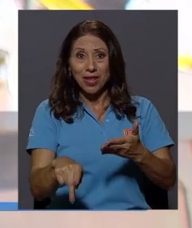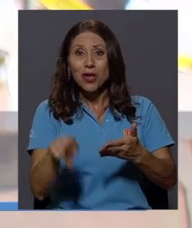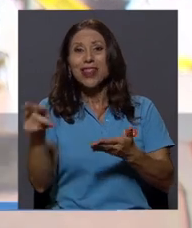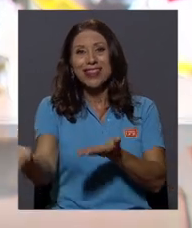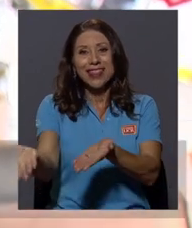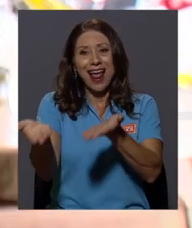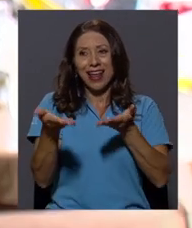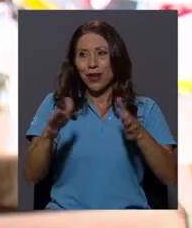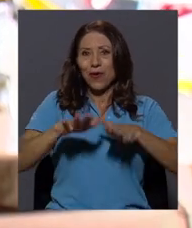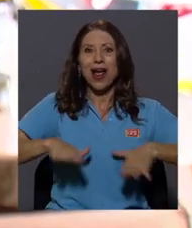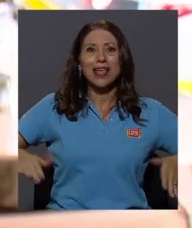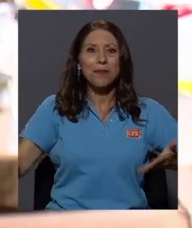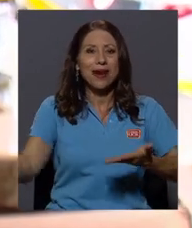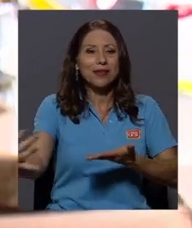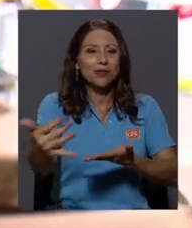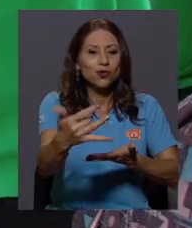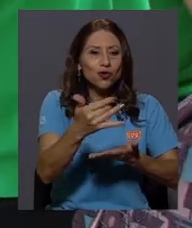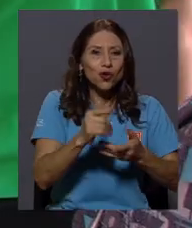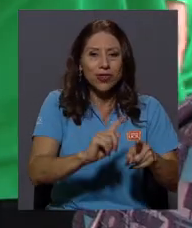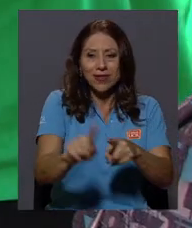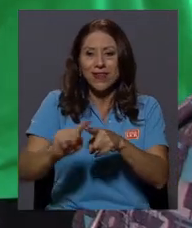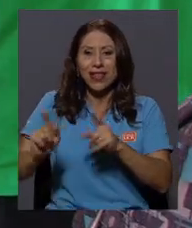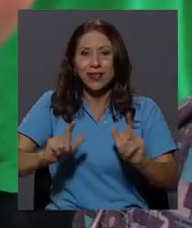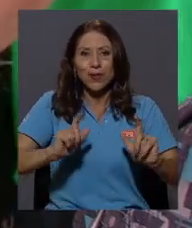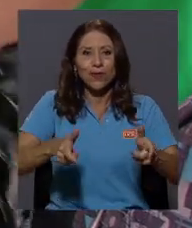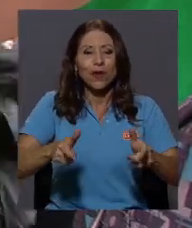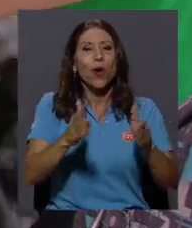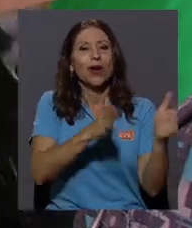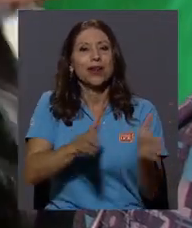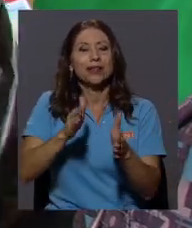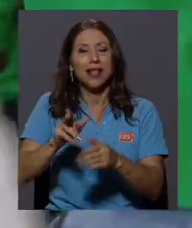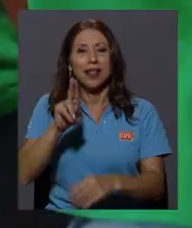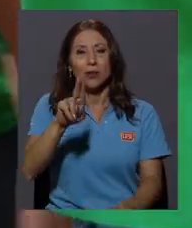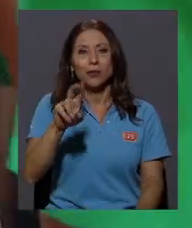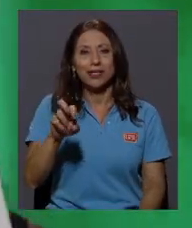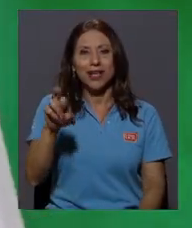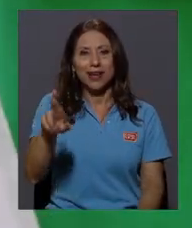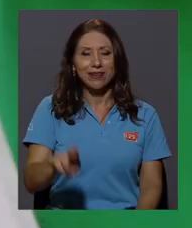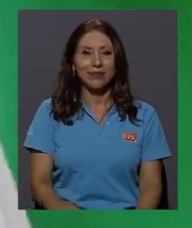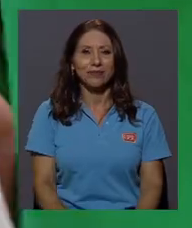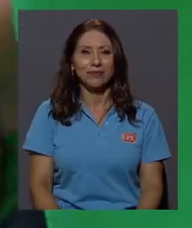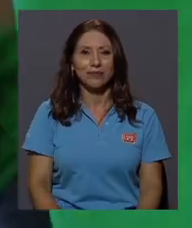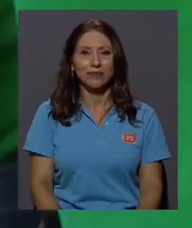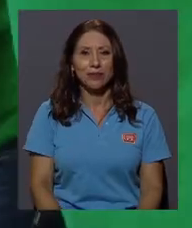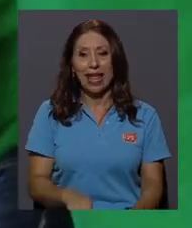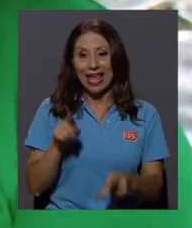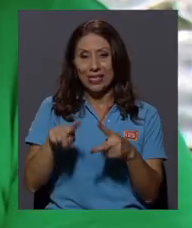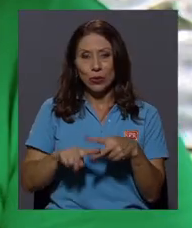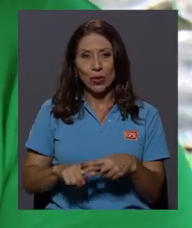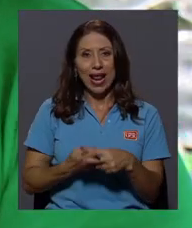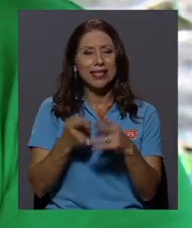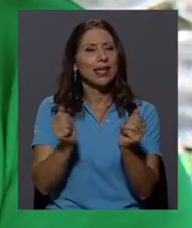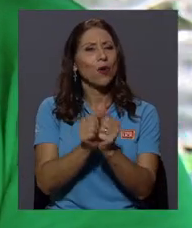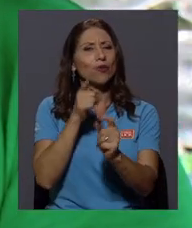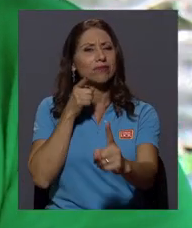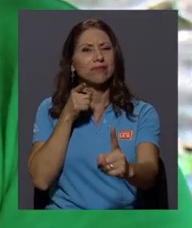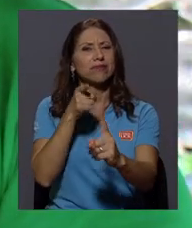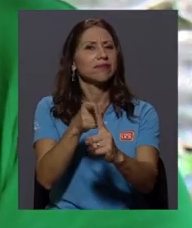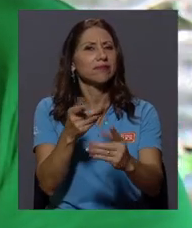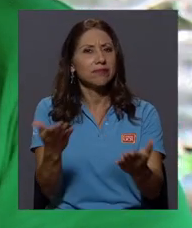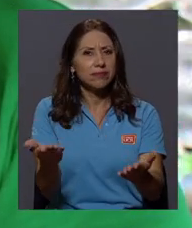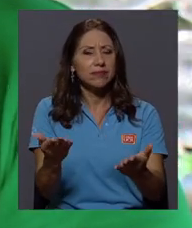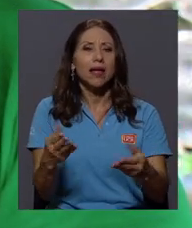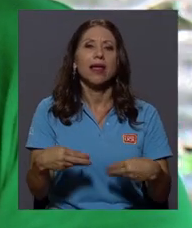Feria de Recolección y Disposición de Residuos organizada por la UCR. Nace con la intención también